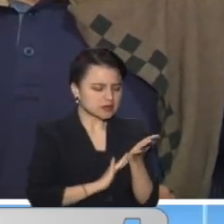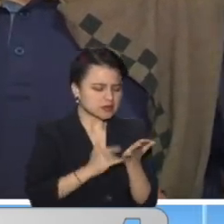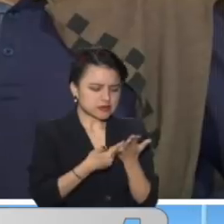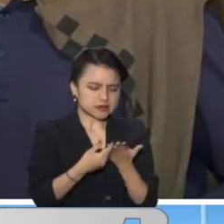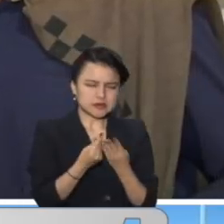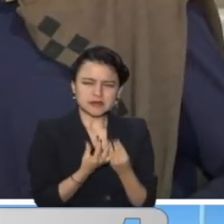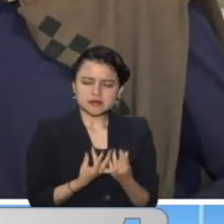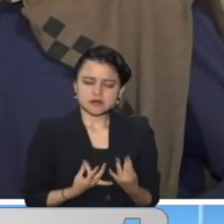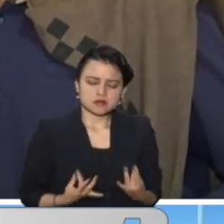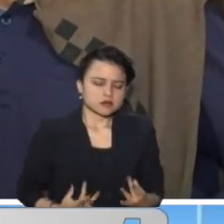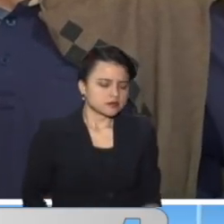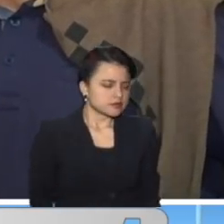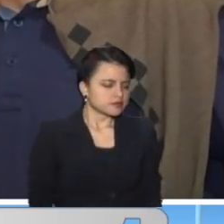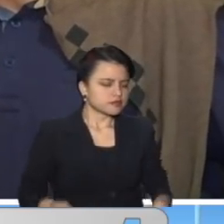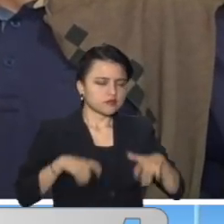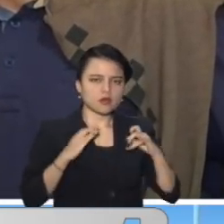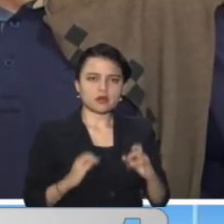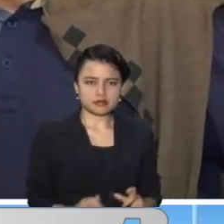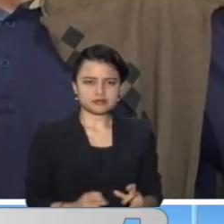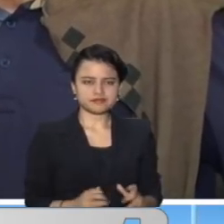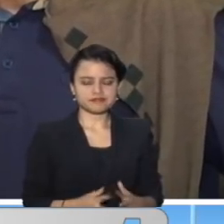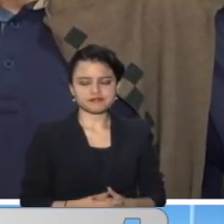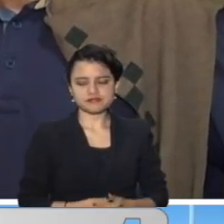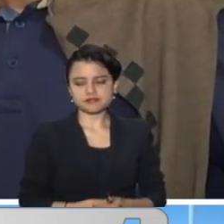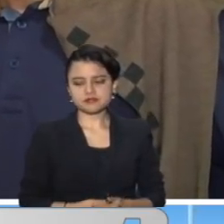muchos dolores